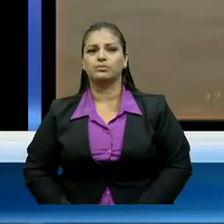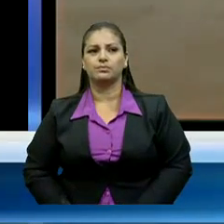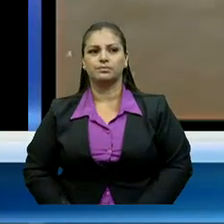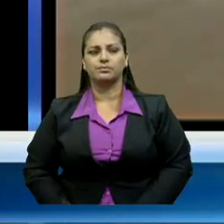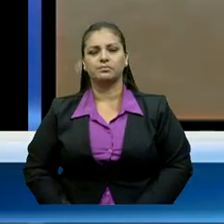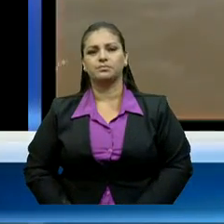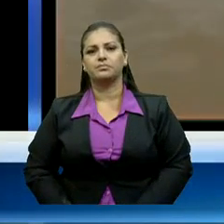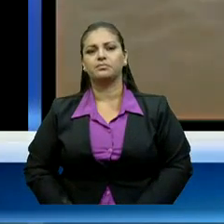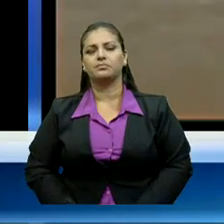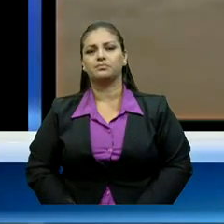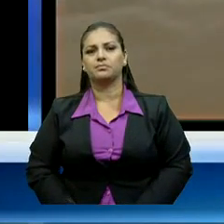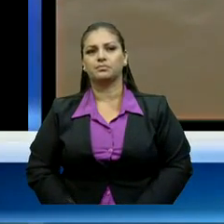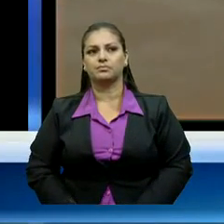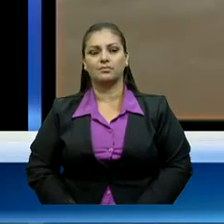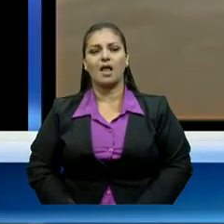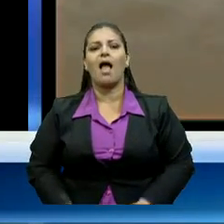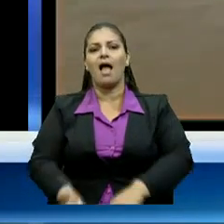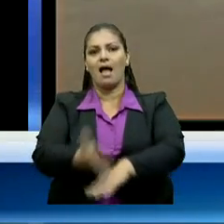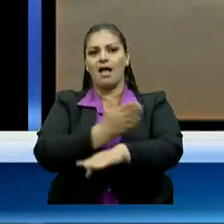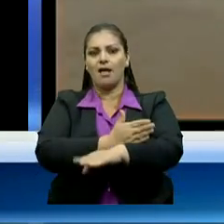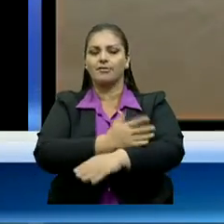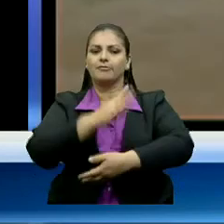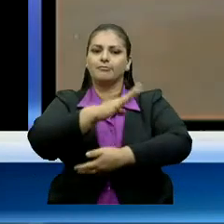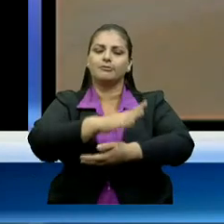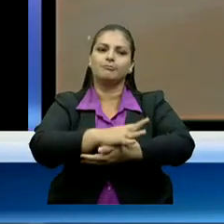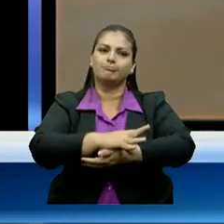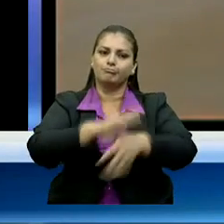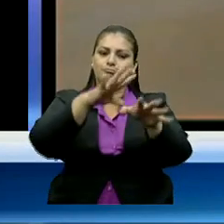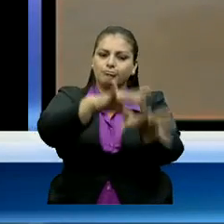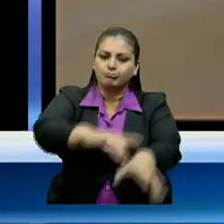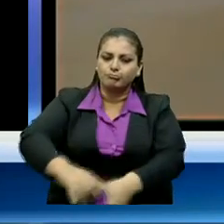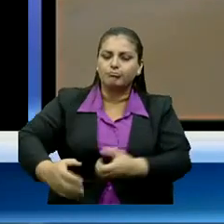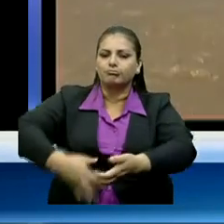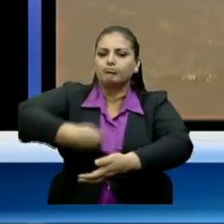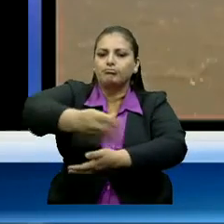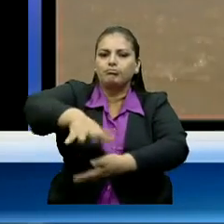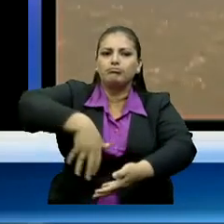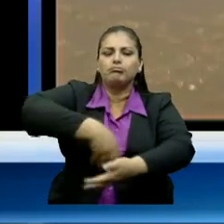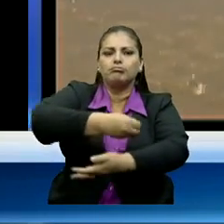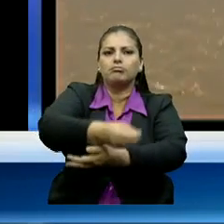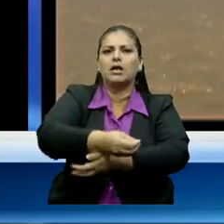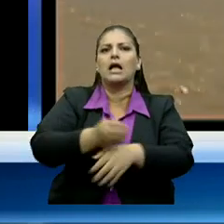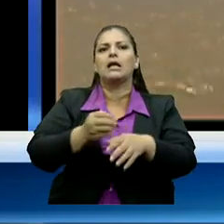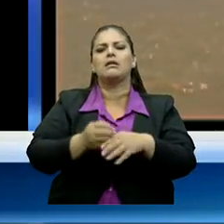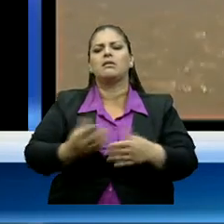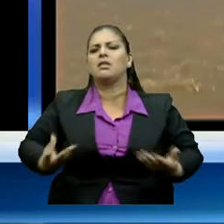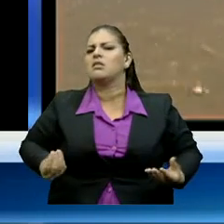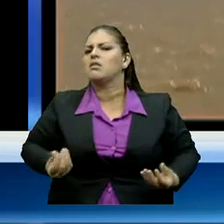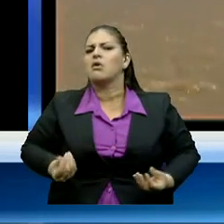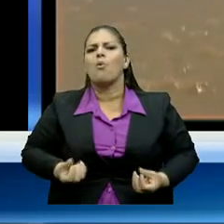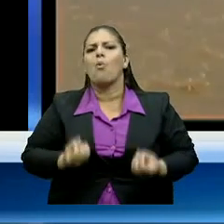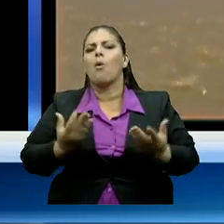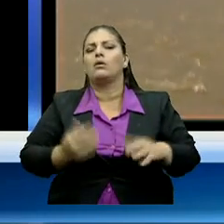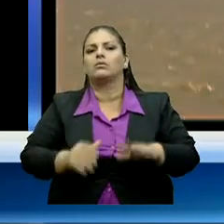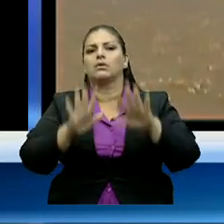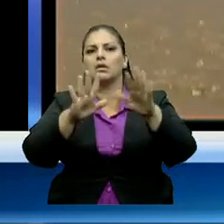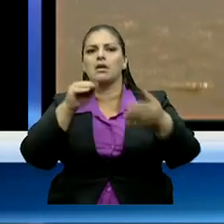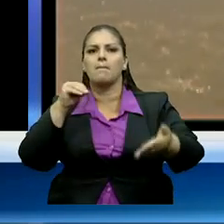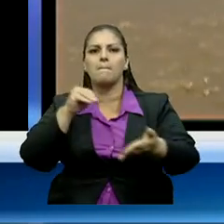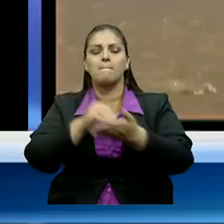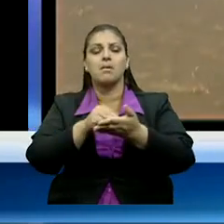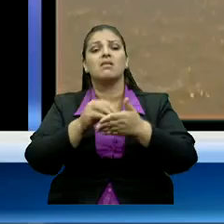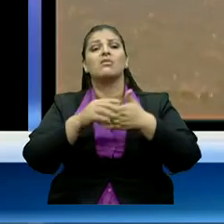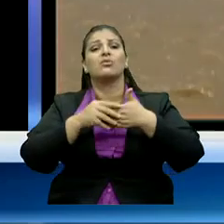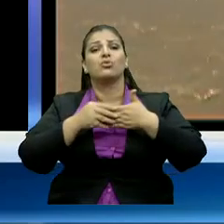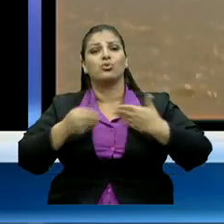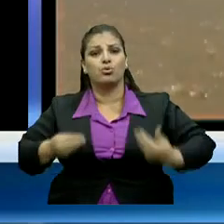son cerca de 10 mil dólares, pero porque va por mitad, casi dos meses pasadito tiene el arroz, es 5 mil dólares que lleva ahorita invertido hasta ahorita aquí en las